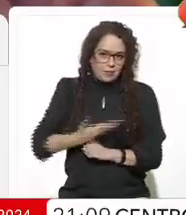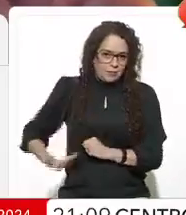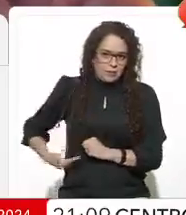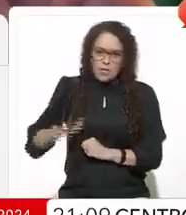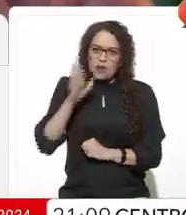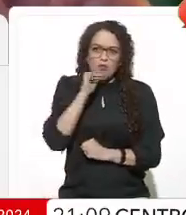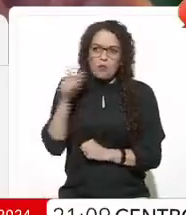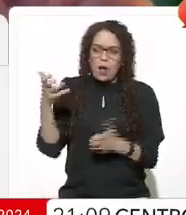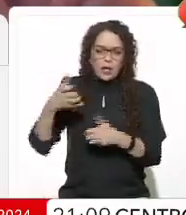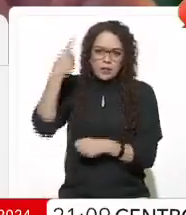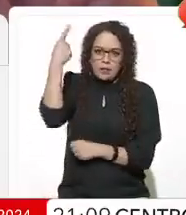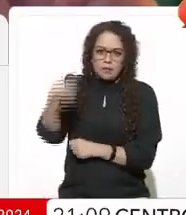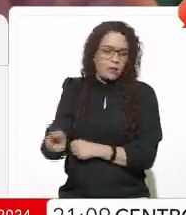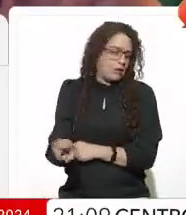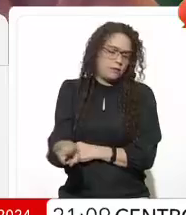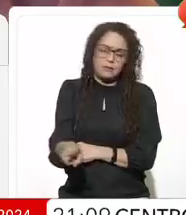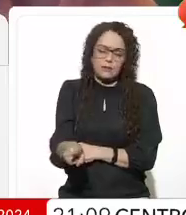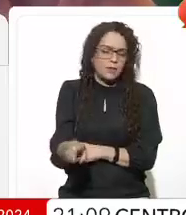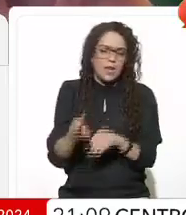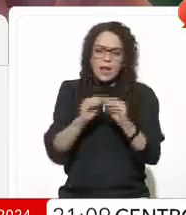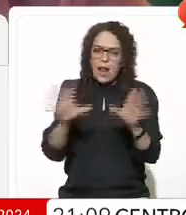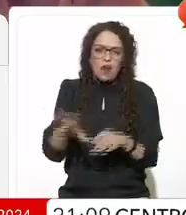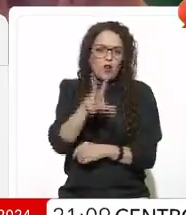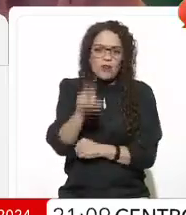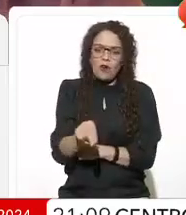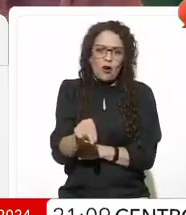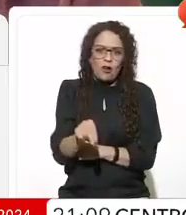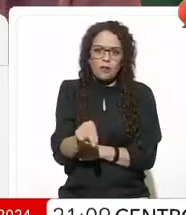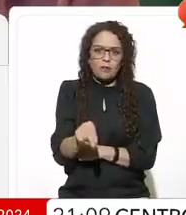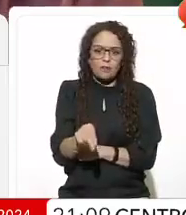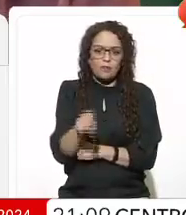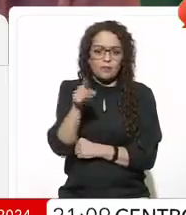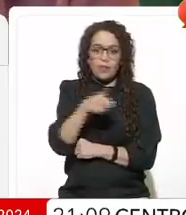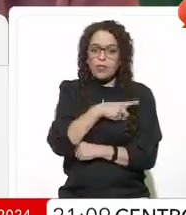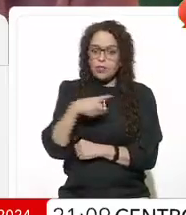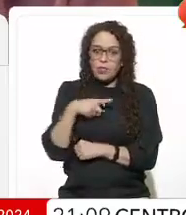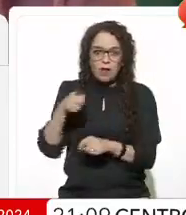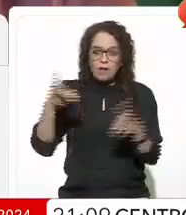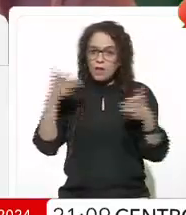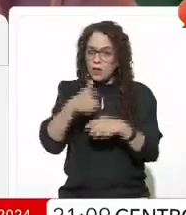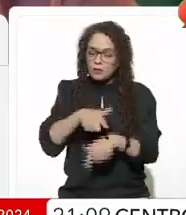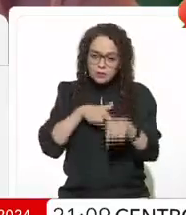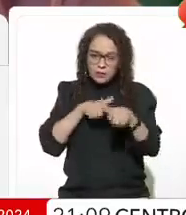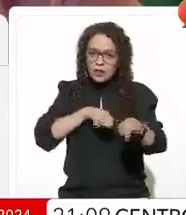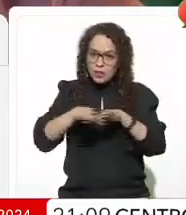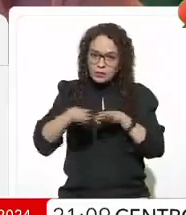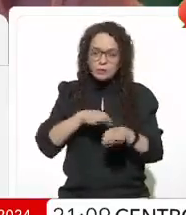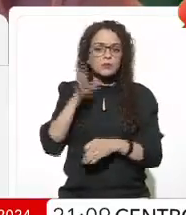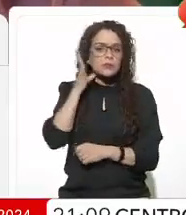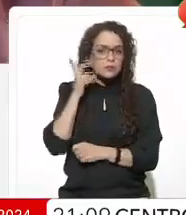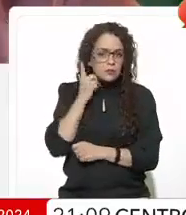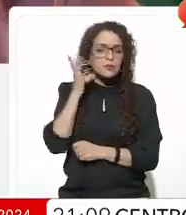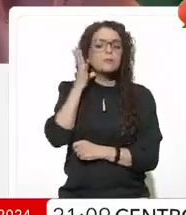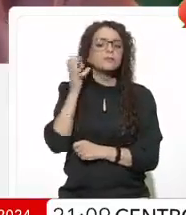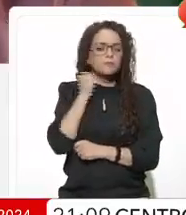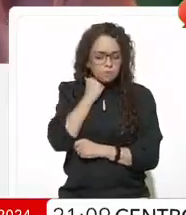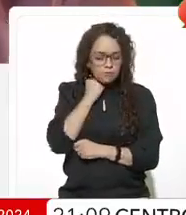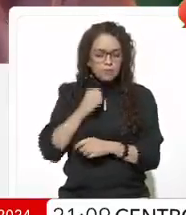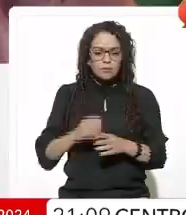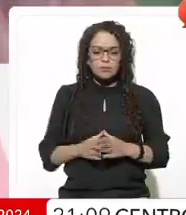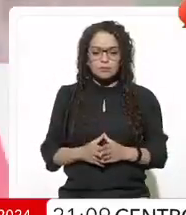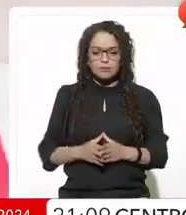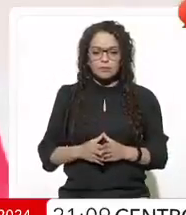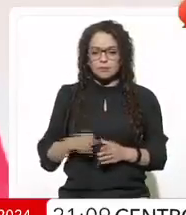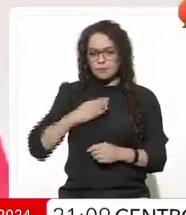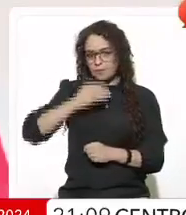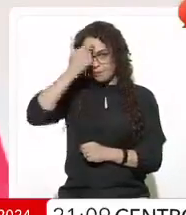Poder Legislativo y el Poder Legislativo debe poder continuar con sus facultades constitucionales. Ahora, Andrés, te saluda Alberto Nájar.